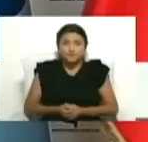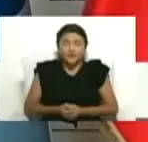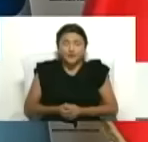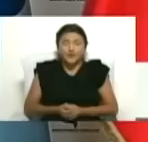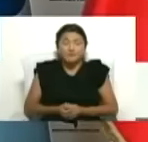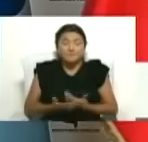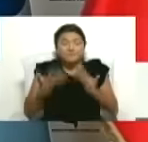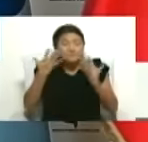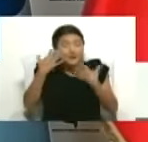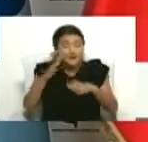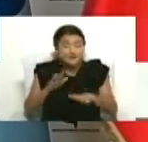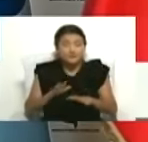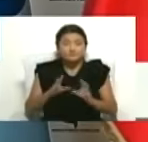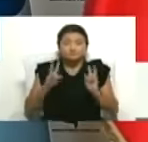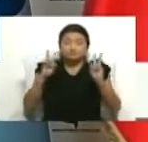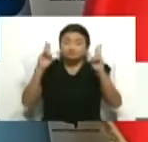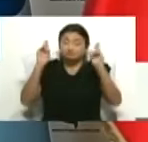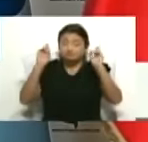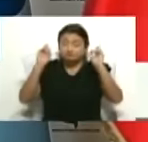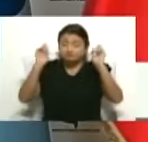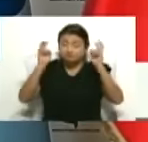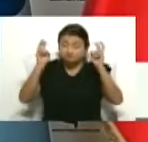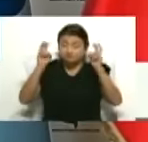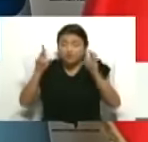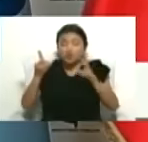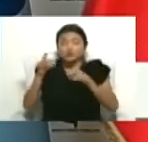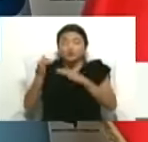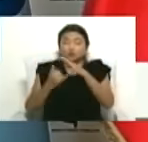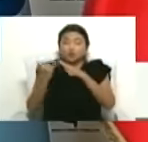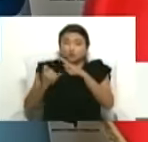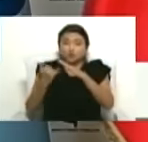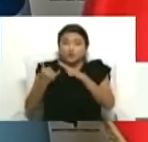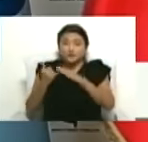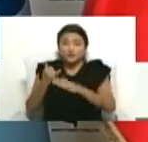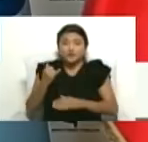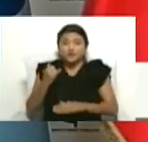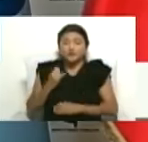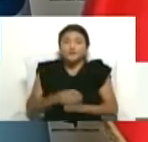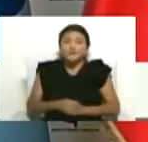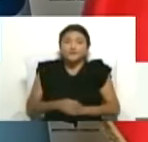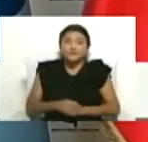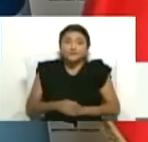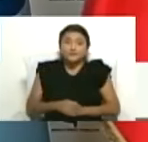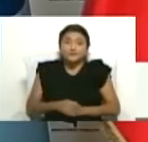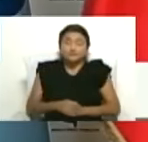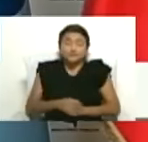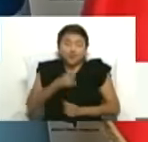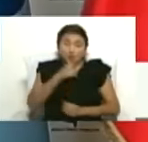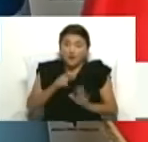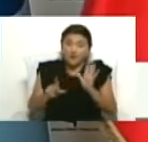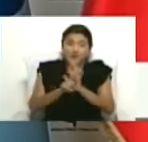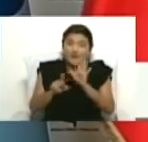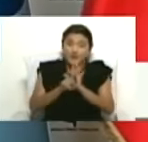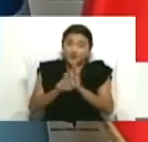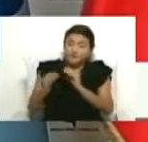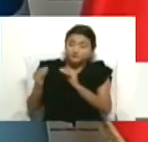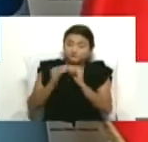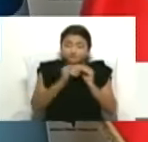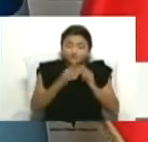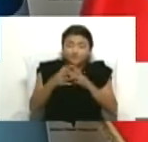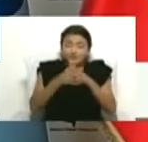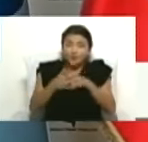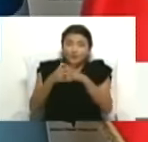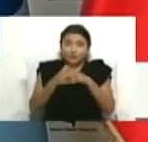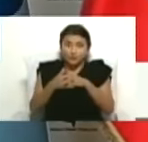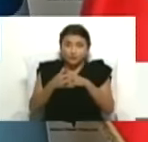presuntas, entre comillas, organizaciones al margen de la ley vinculadas a los Estados Unidos